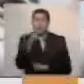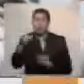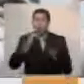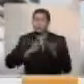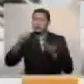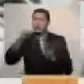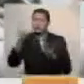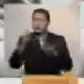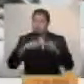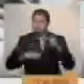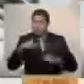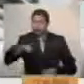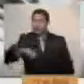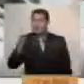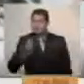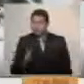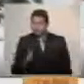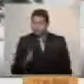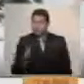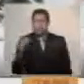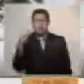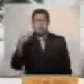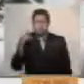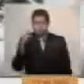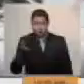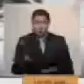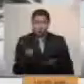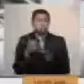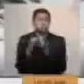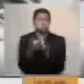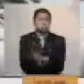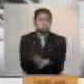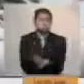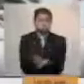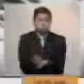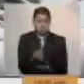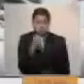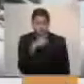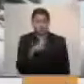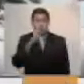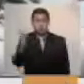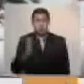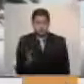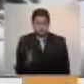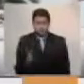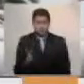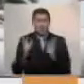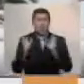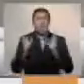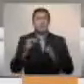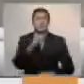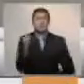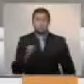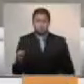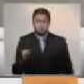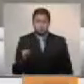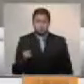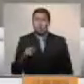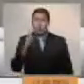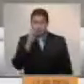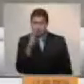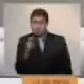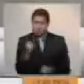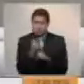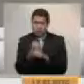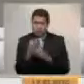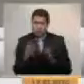del problema eléctrico en Venezuela. Y si Colombia está haciendo una oferta mediante la cual nos vamos a beneficiar los venezolanos y en especial los zulianos, tomémoslos en cuenta y